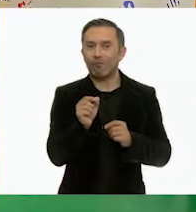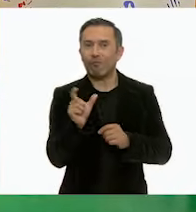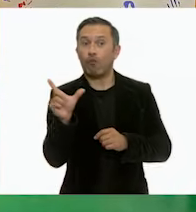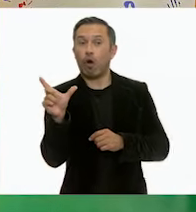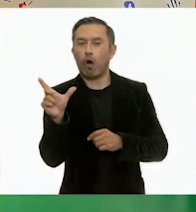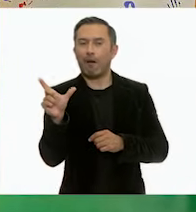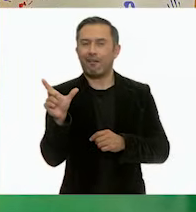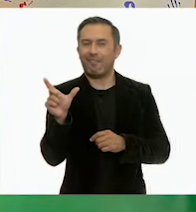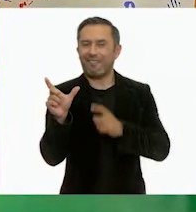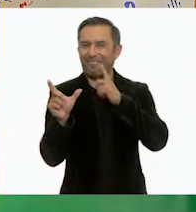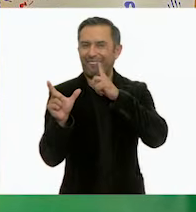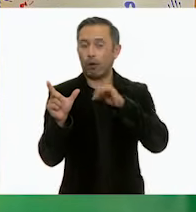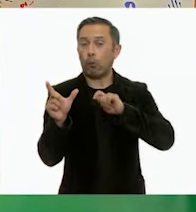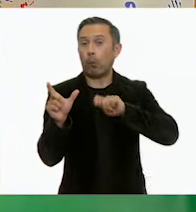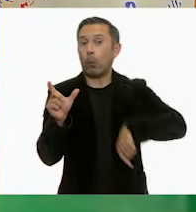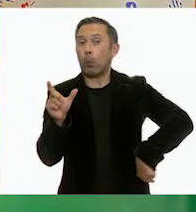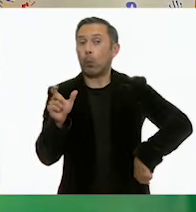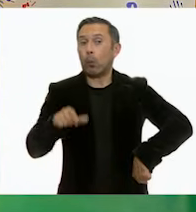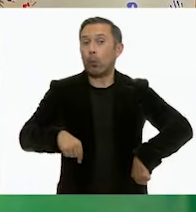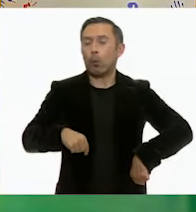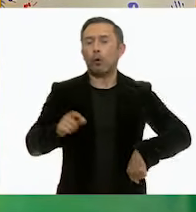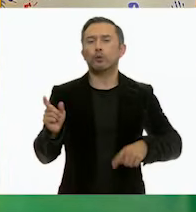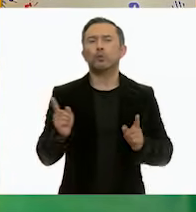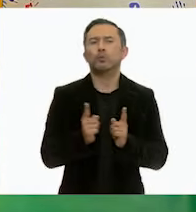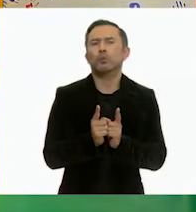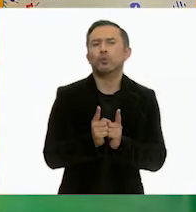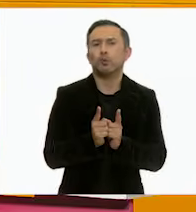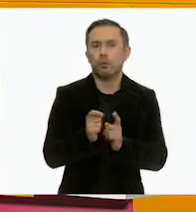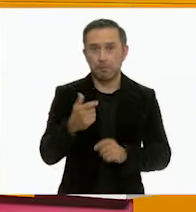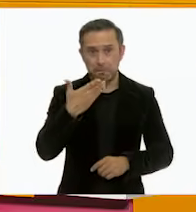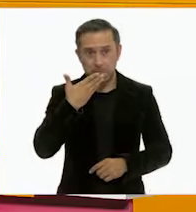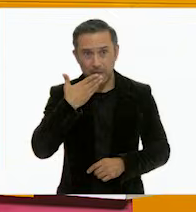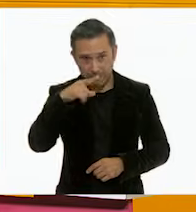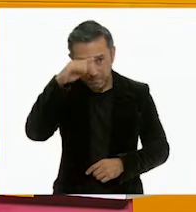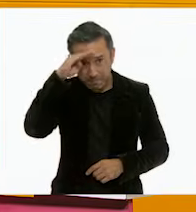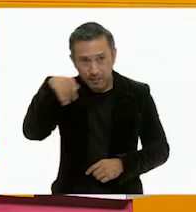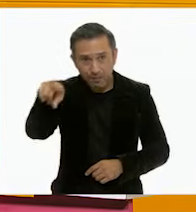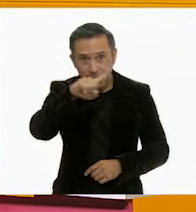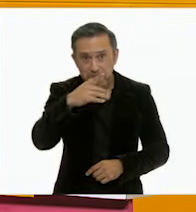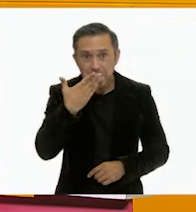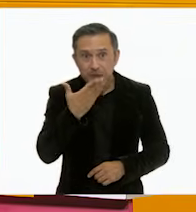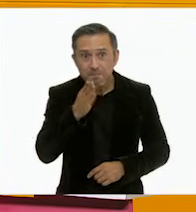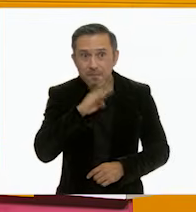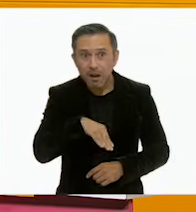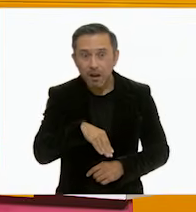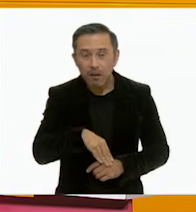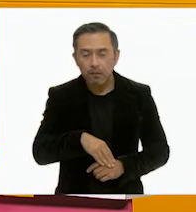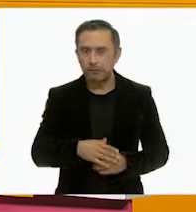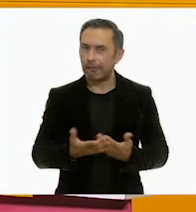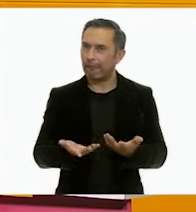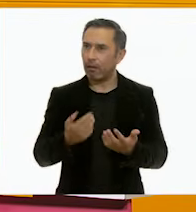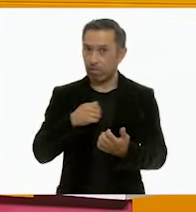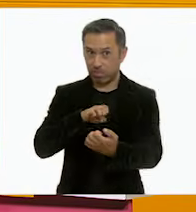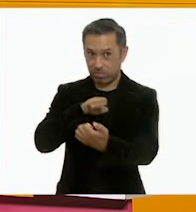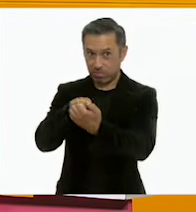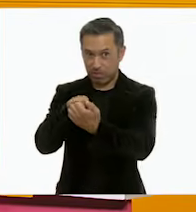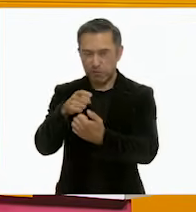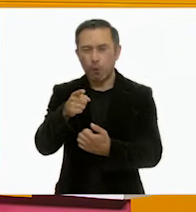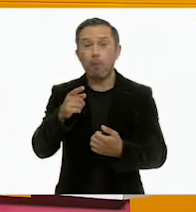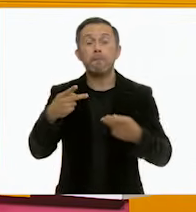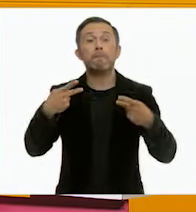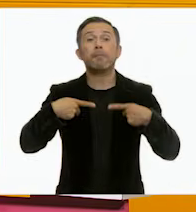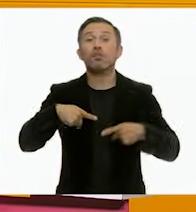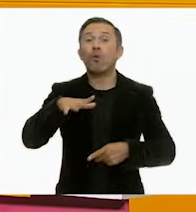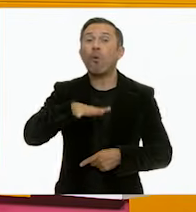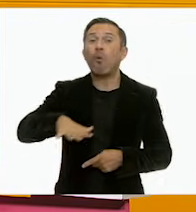medida no convencionales. ¿Qué podrían hacer ustedes para resolver este conflicto? para que los